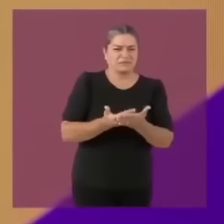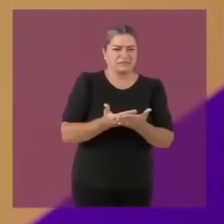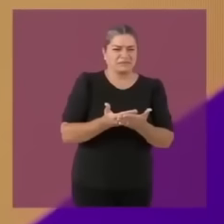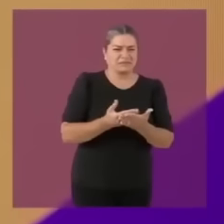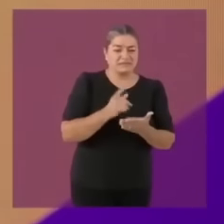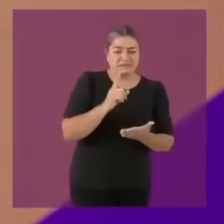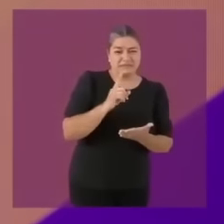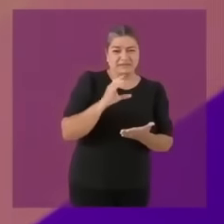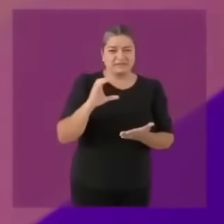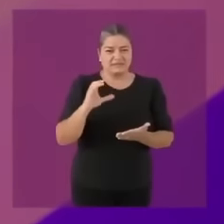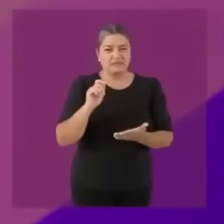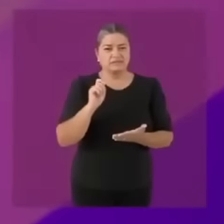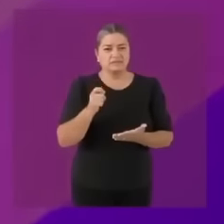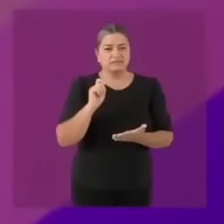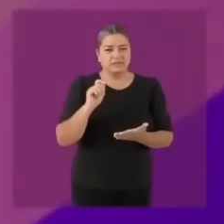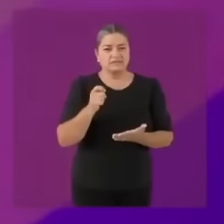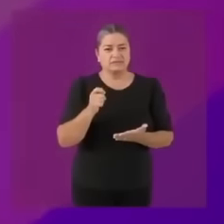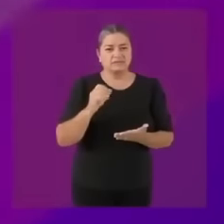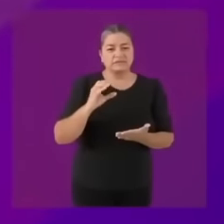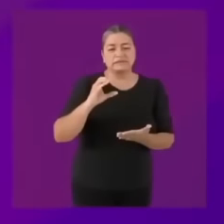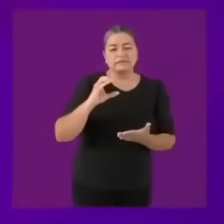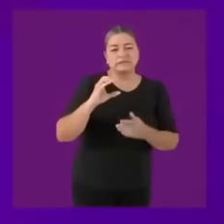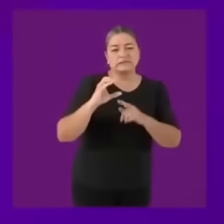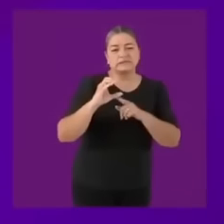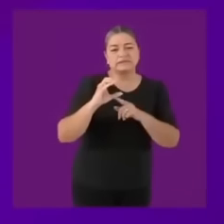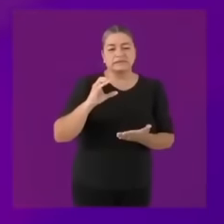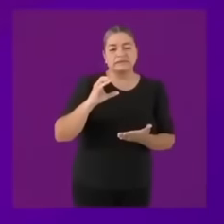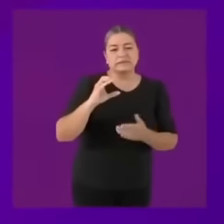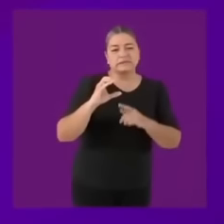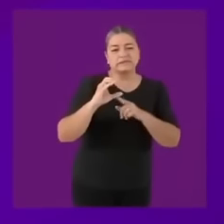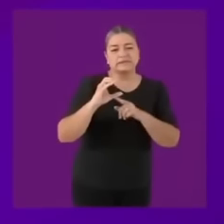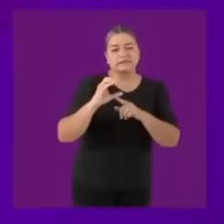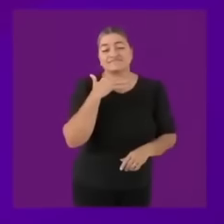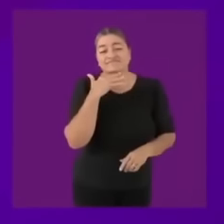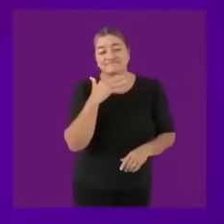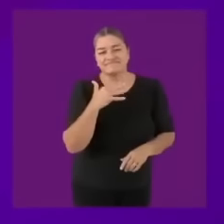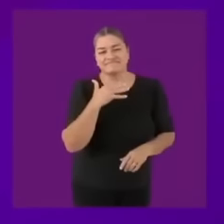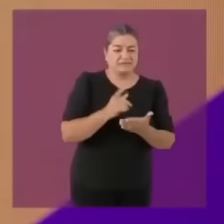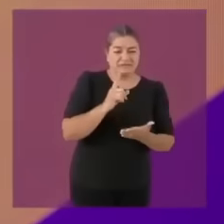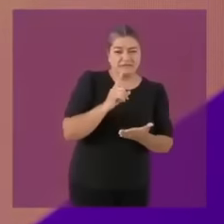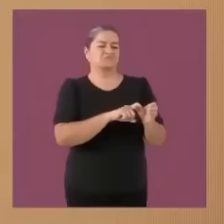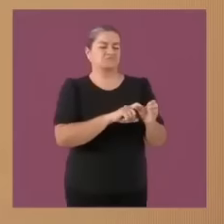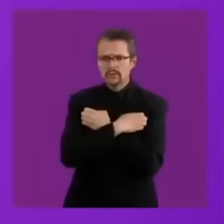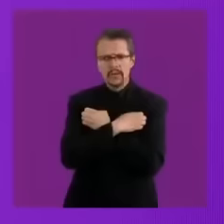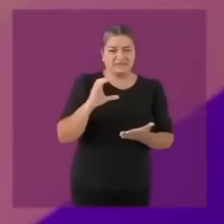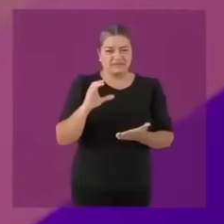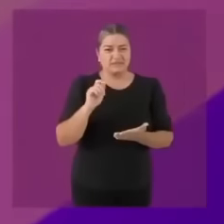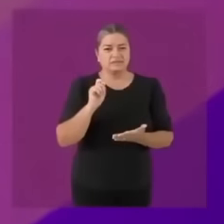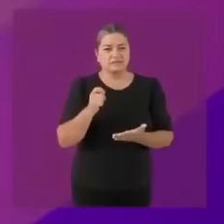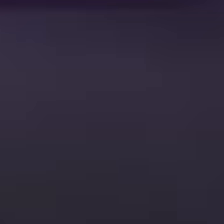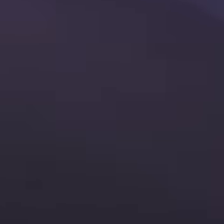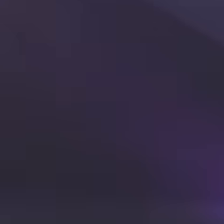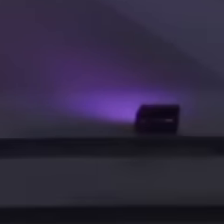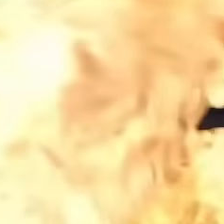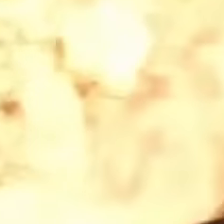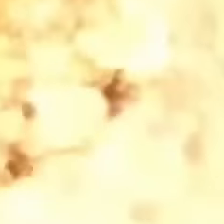tanto, yo voy a tirar el pañuelito putito blanco privilegiado a la basura y voy a tirar este lugar.